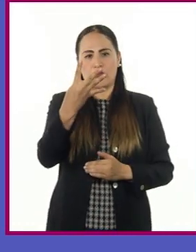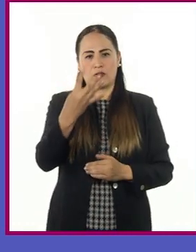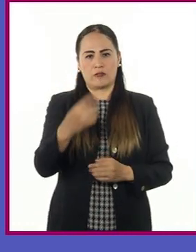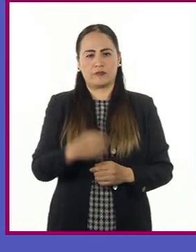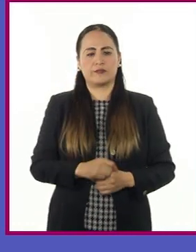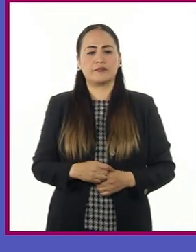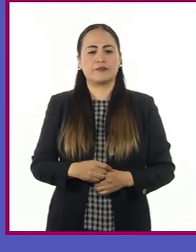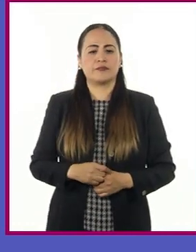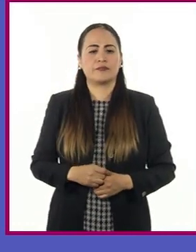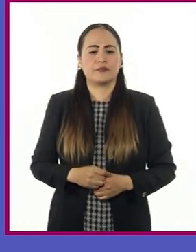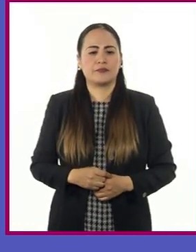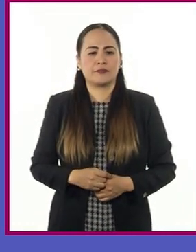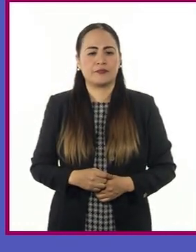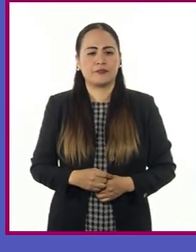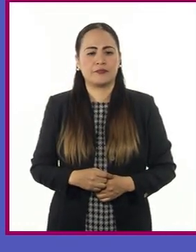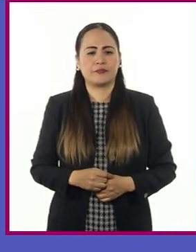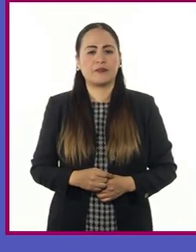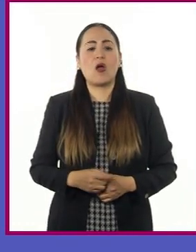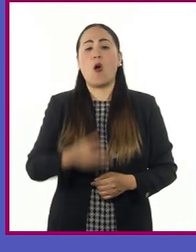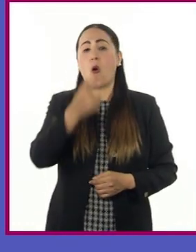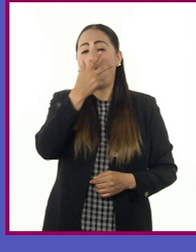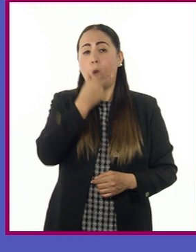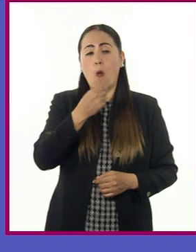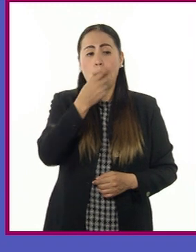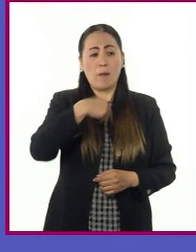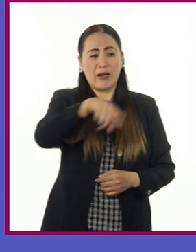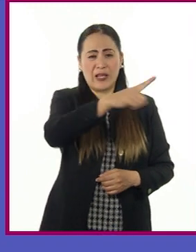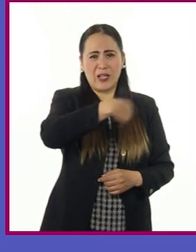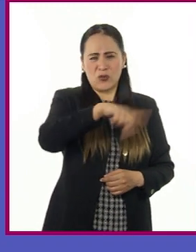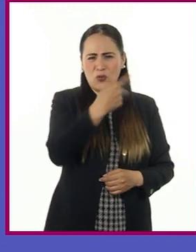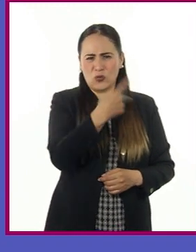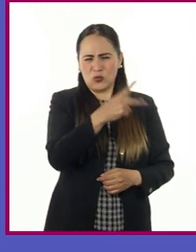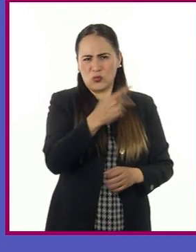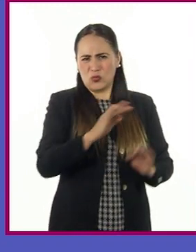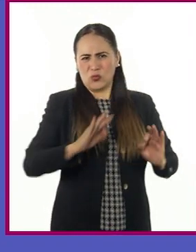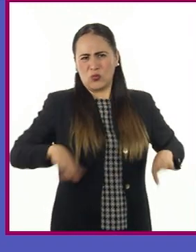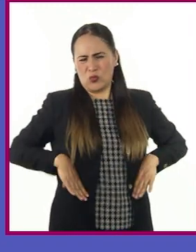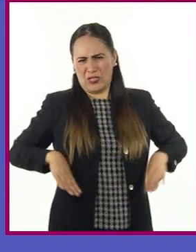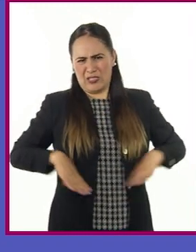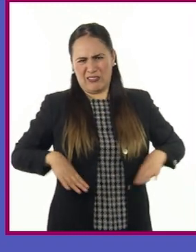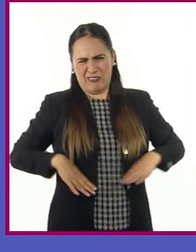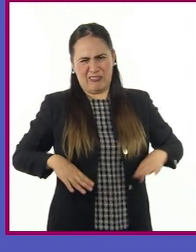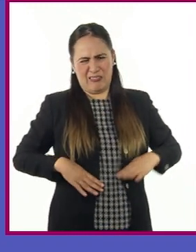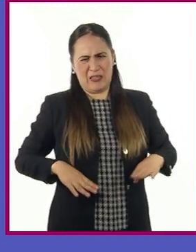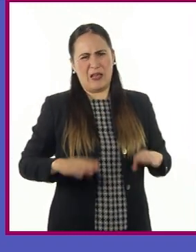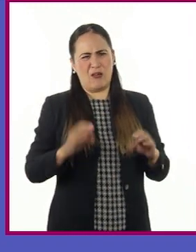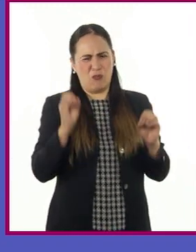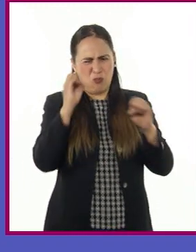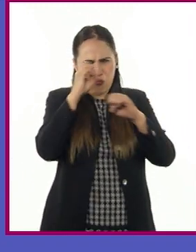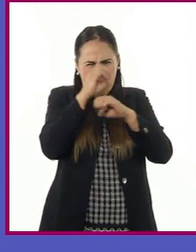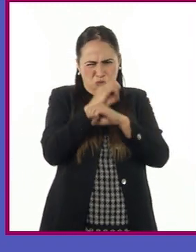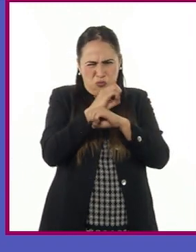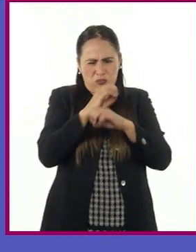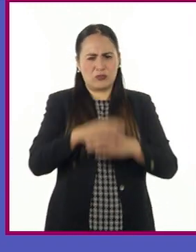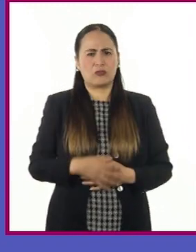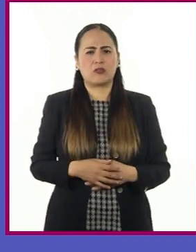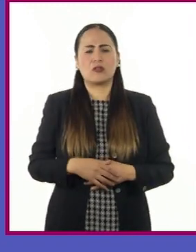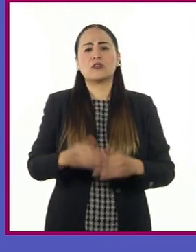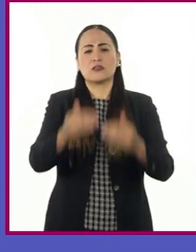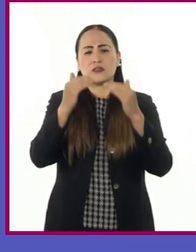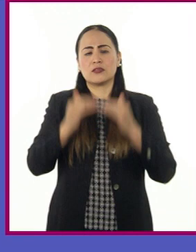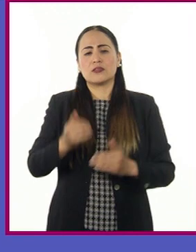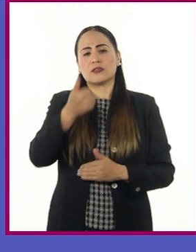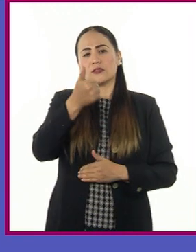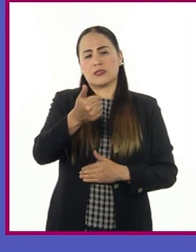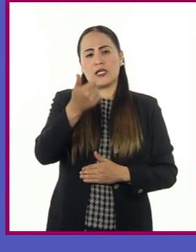así: este hablar de los hombres tan oscuro. La otra se encuentra entre el verso 6 y